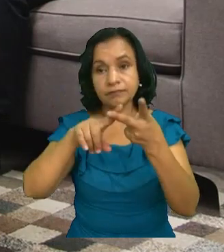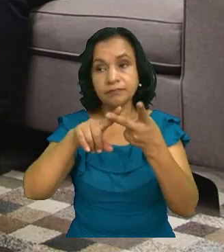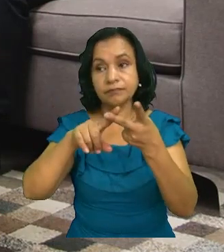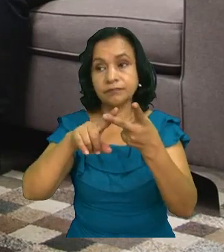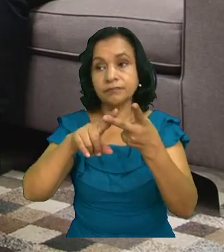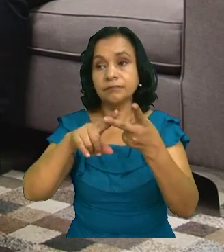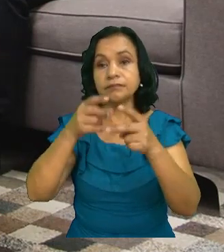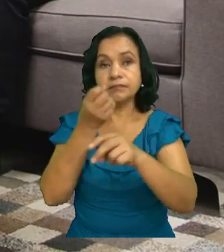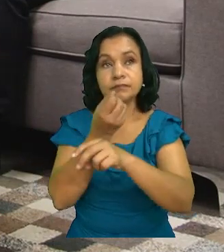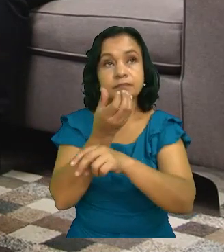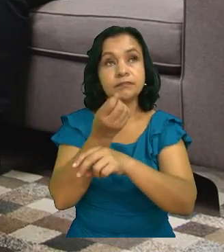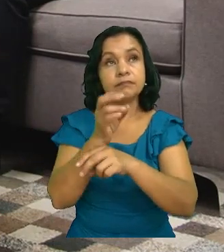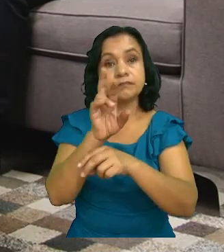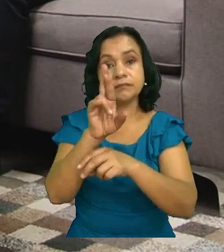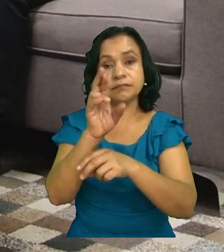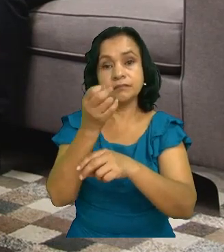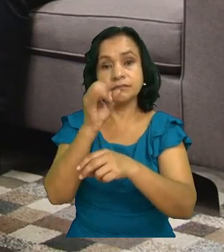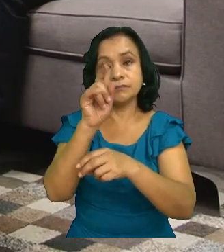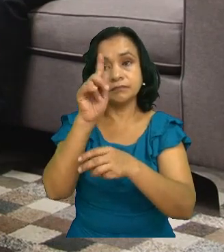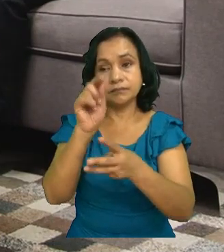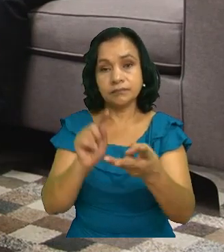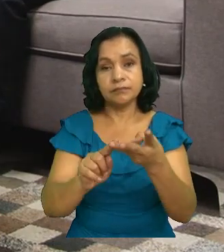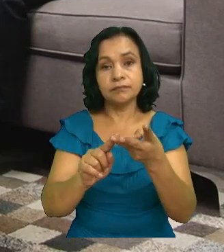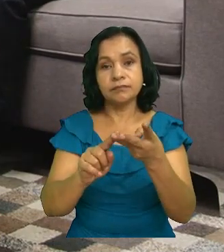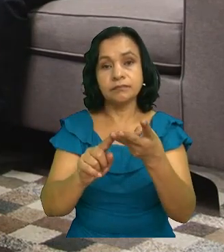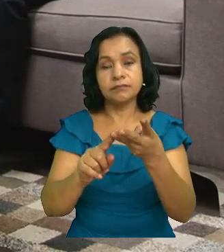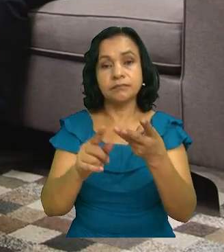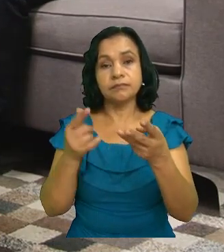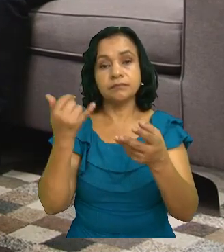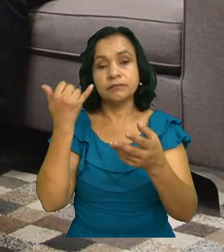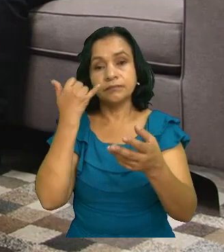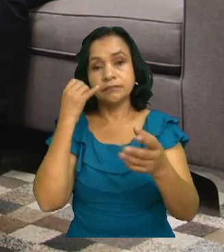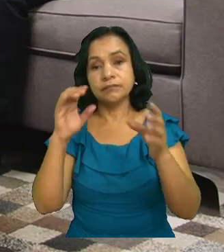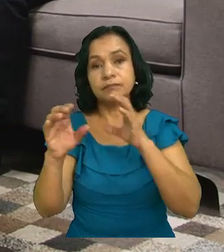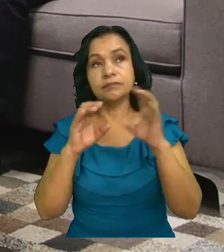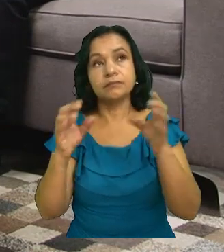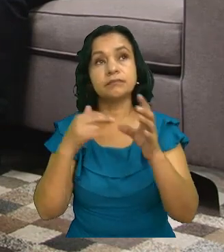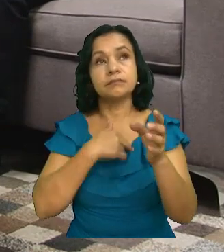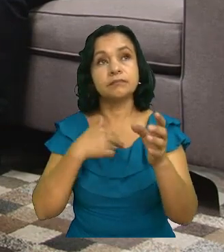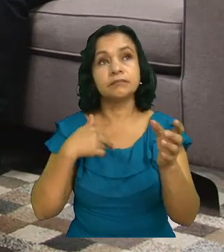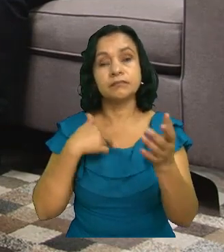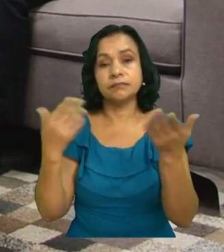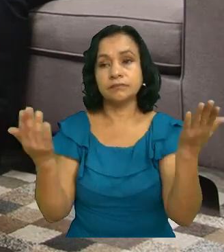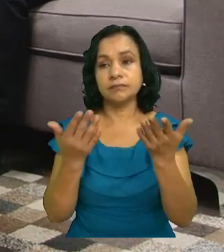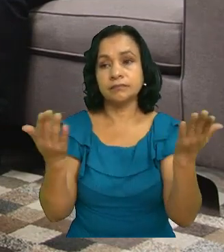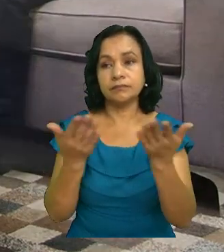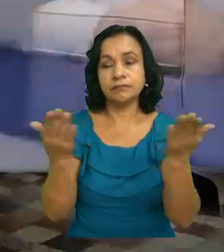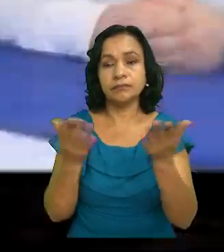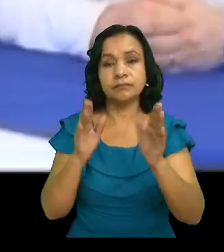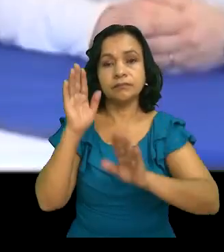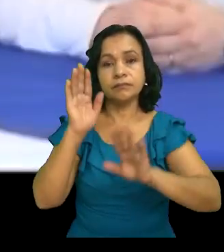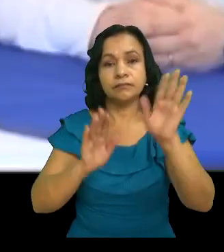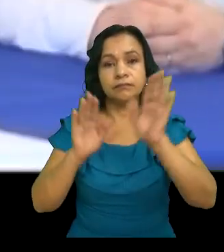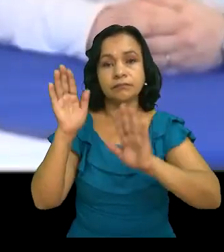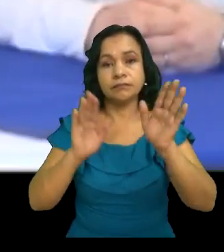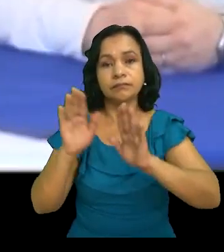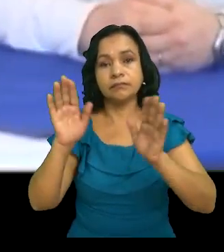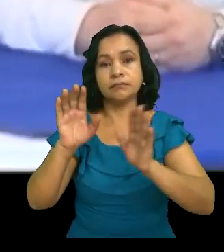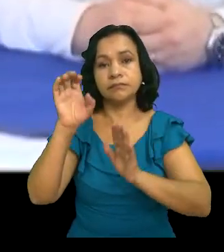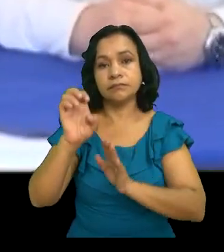de Rosita, participa Telcor y las empresas de comunicaciones, participa